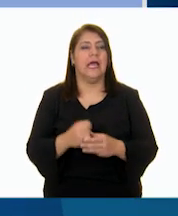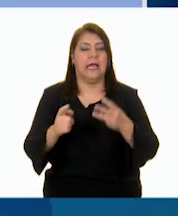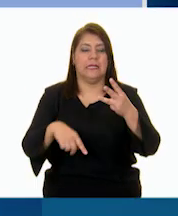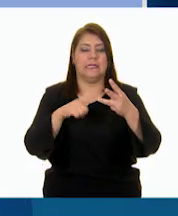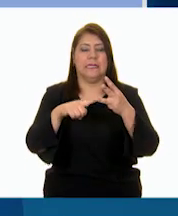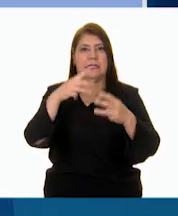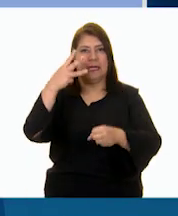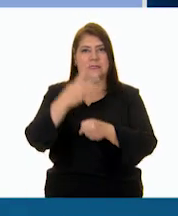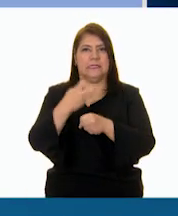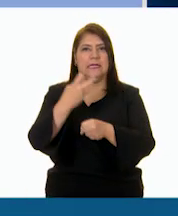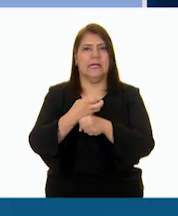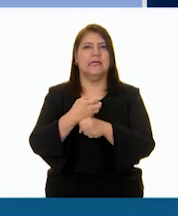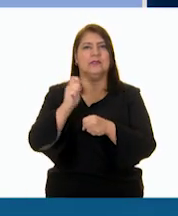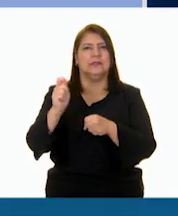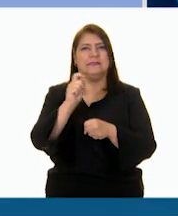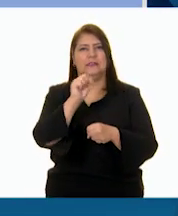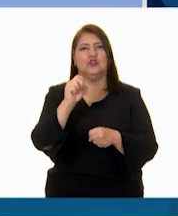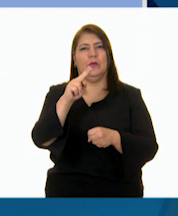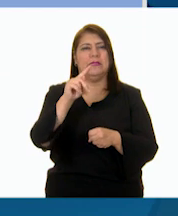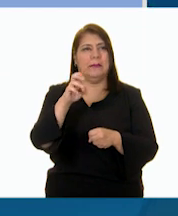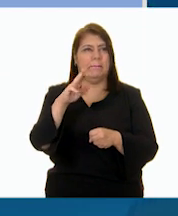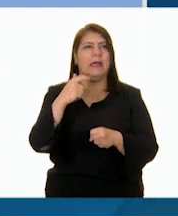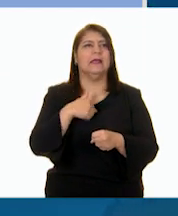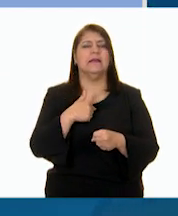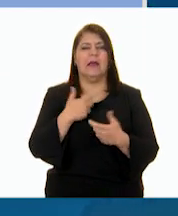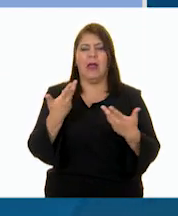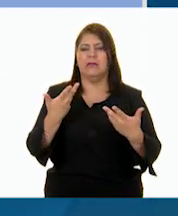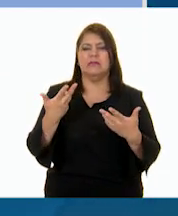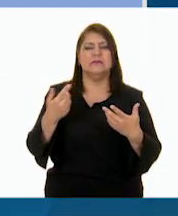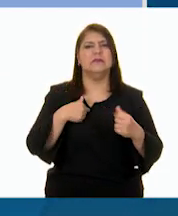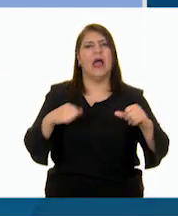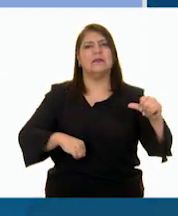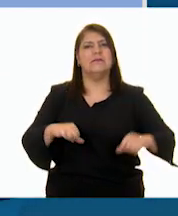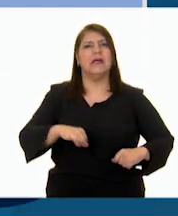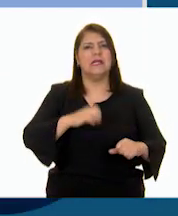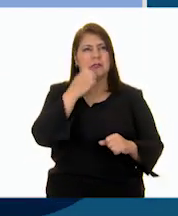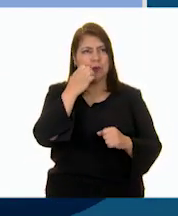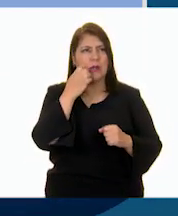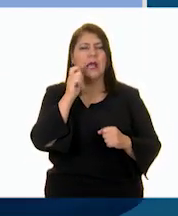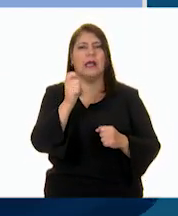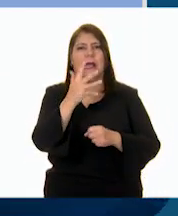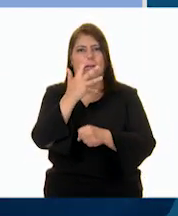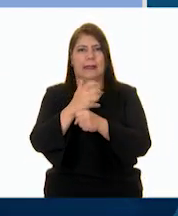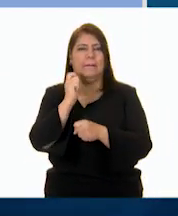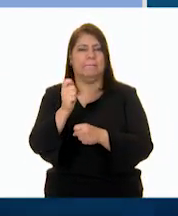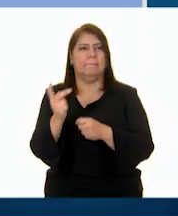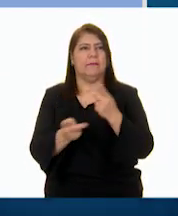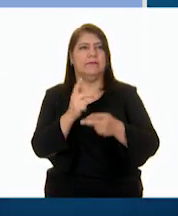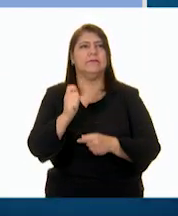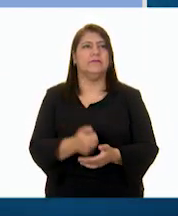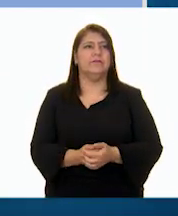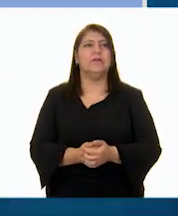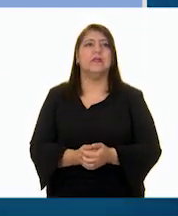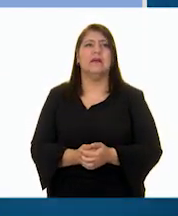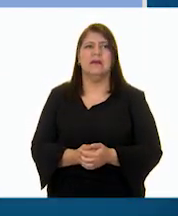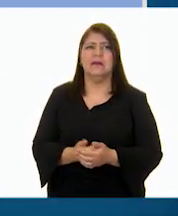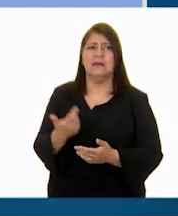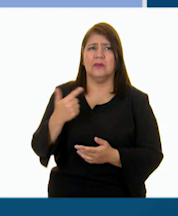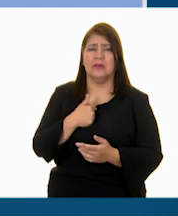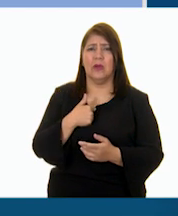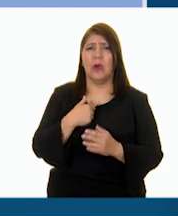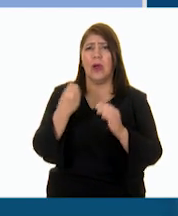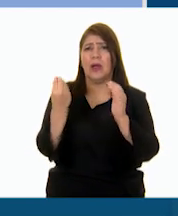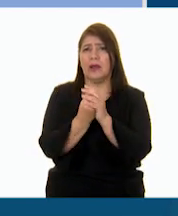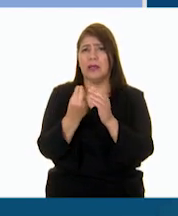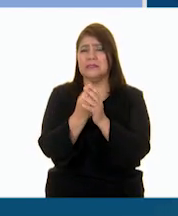es mi actividad escolar. La pregunta 5 es: ¿se me ha dificultado seguir las clases por